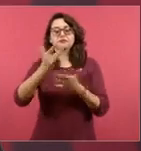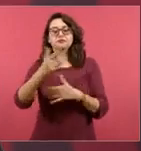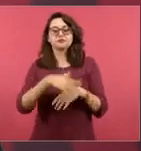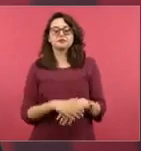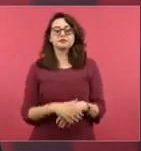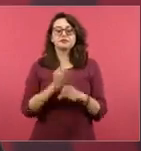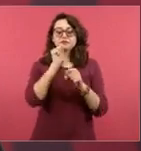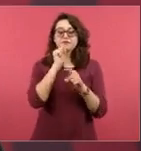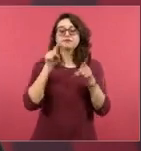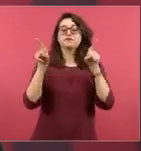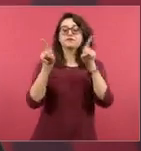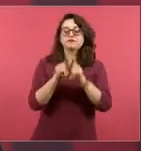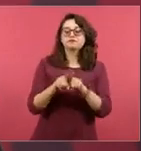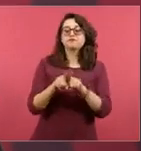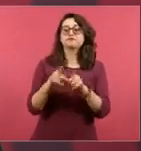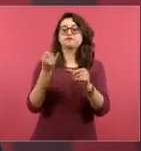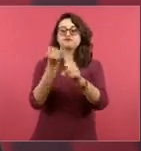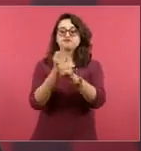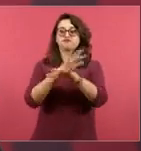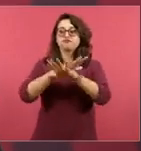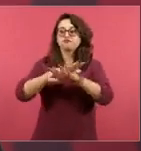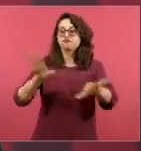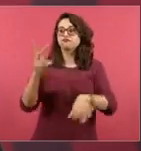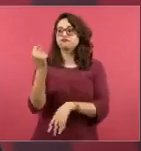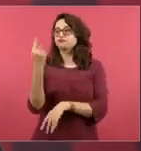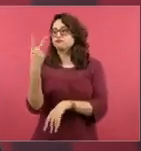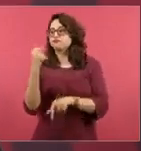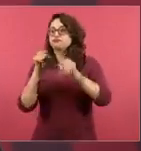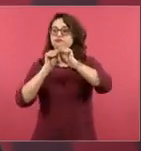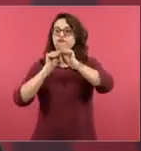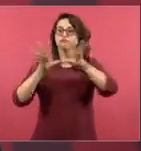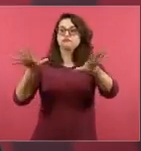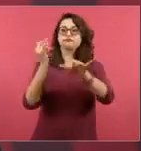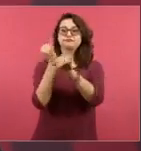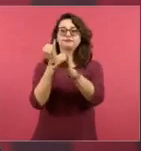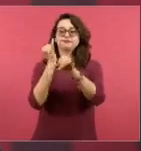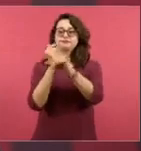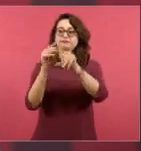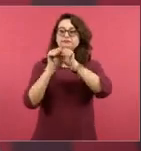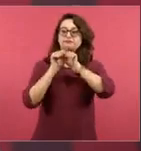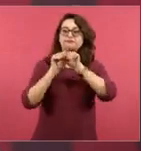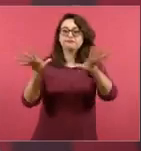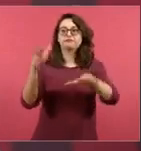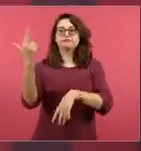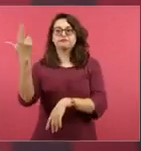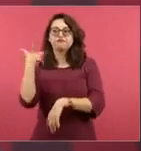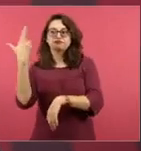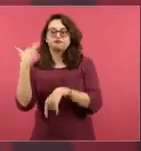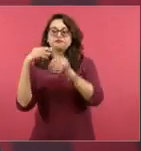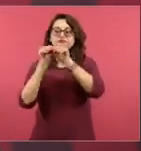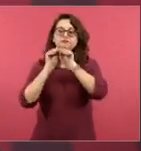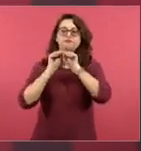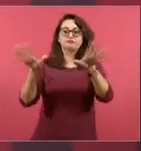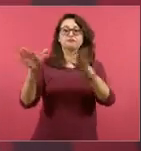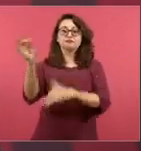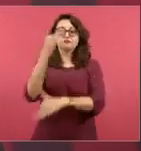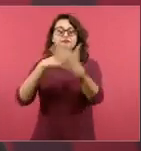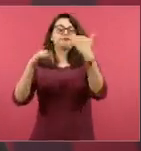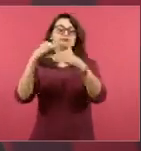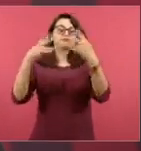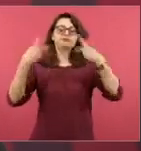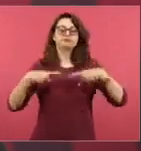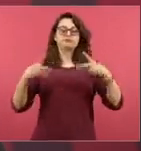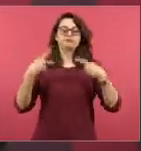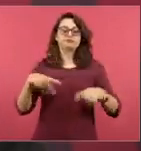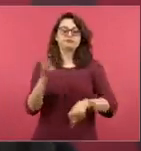redes sociales y los canales públicos, así como a quienes escuchan a través de la radio. Buenas tardes a todos. Y con mucho